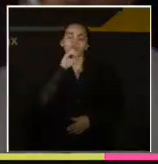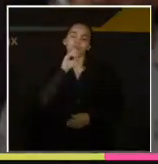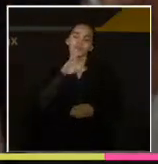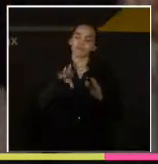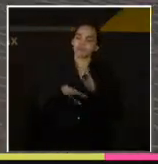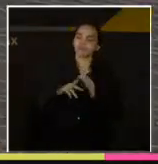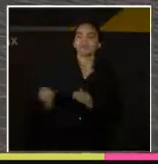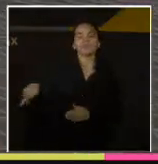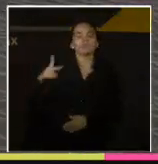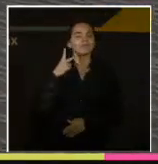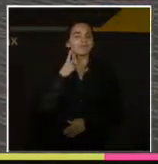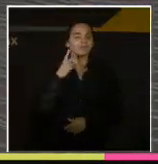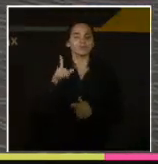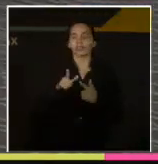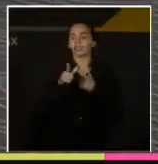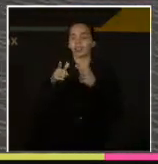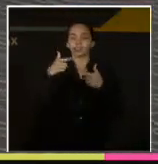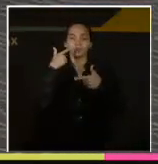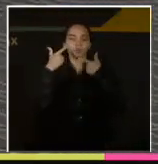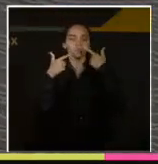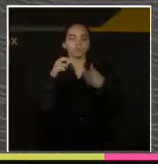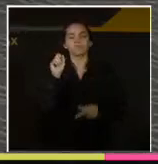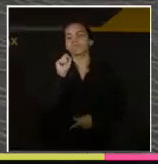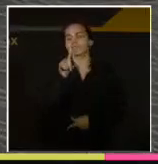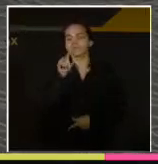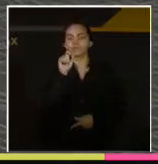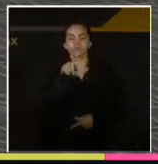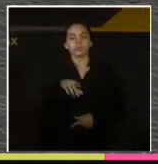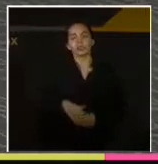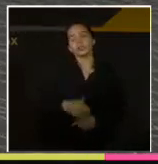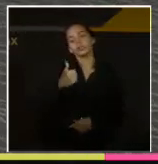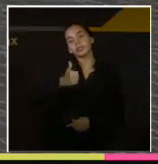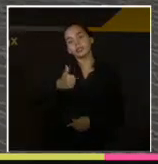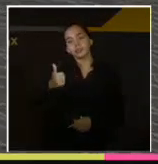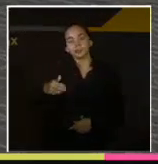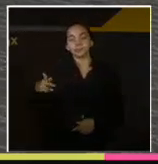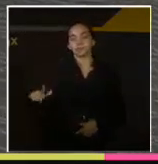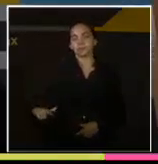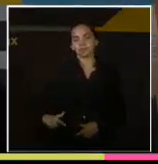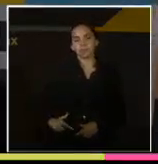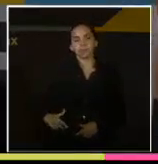hablando de lo mismo. Y cada uno de los gobiernos